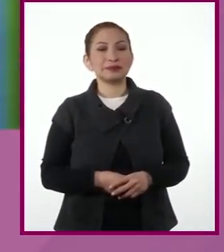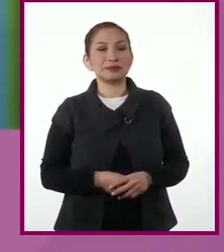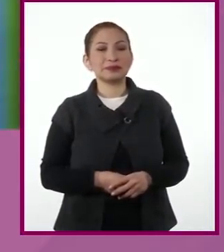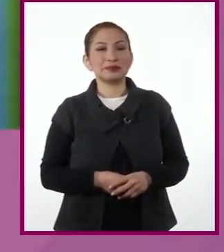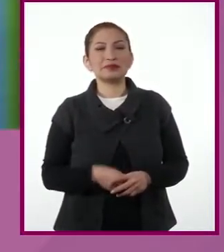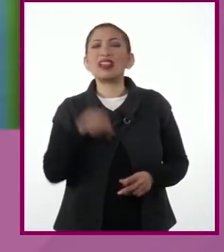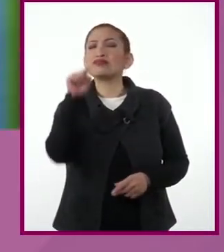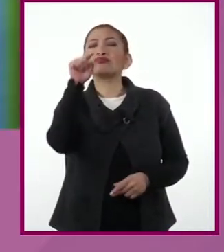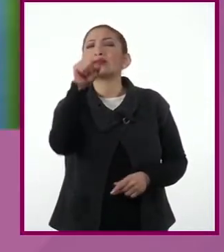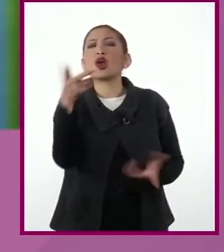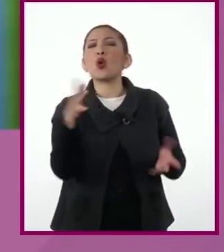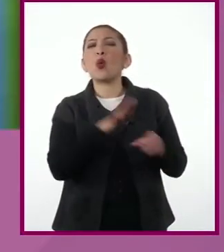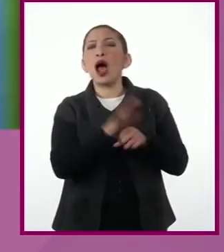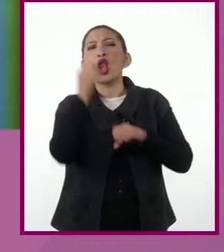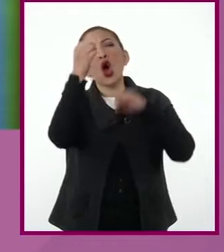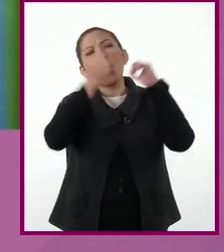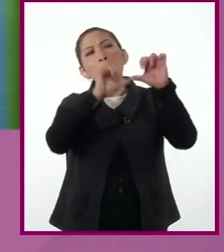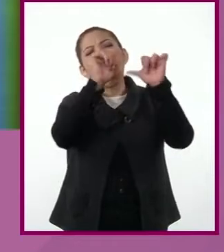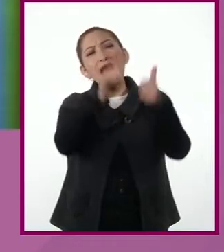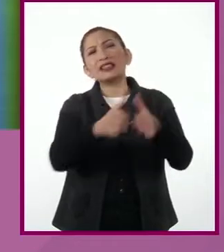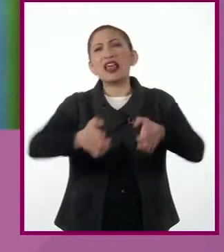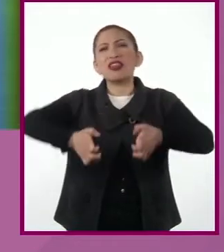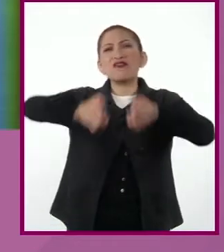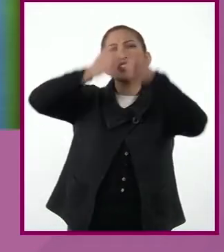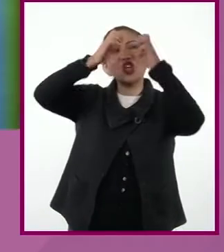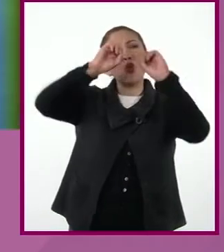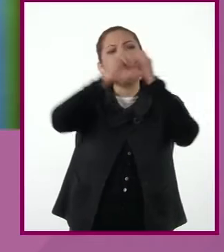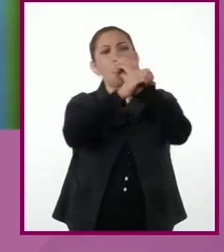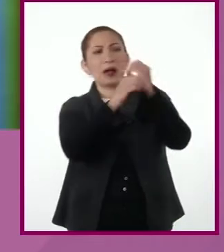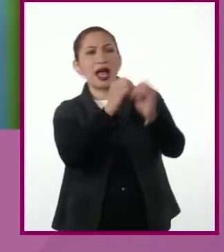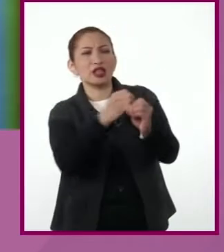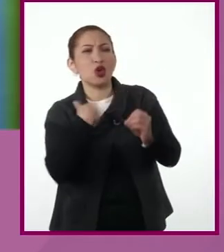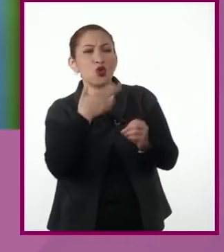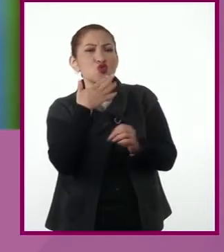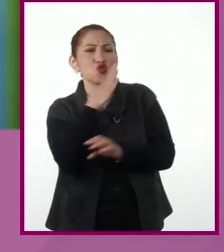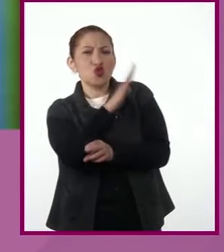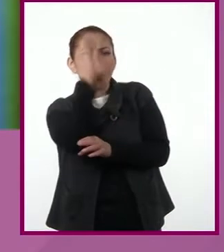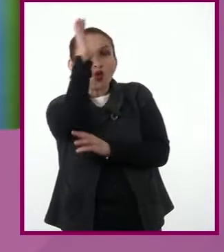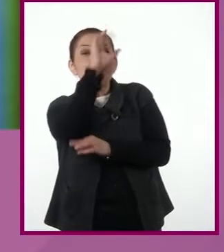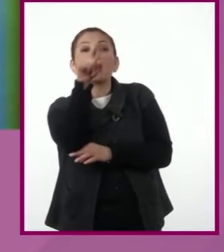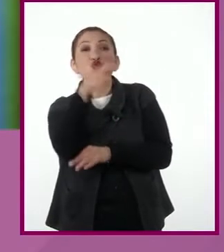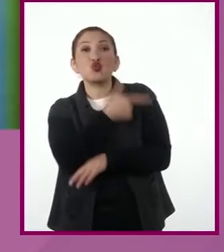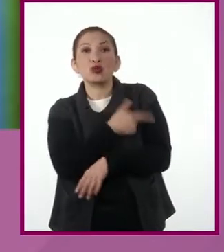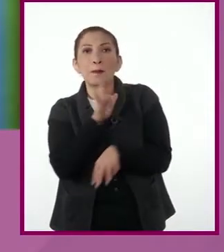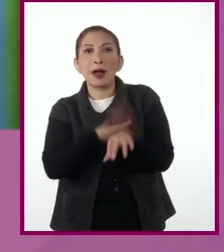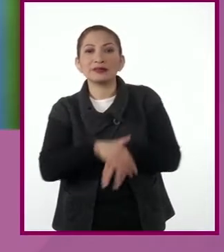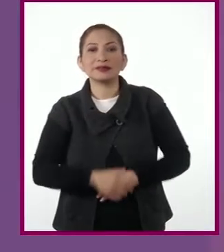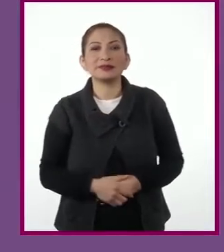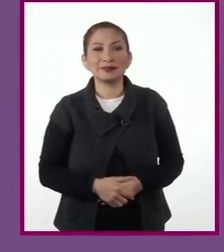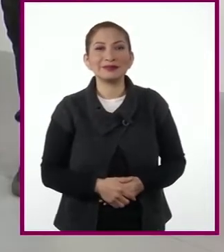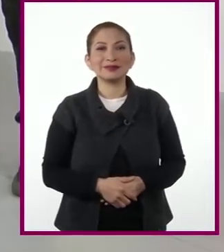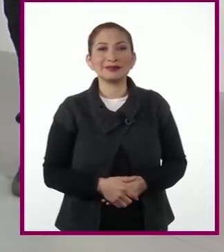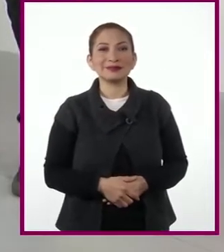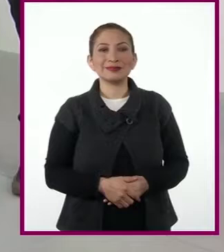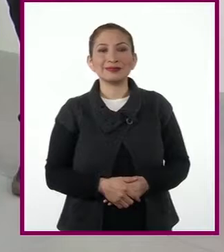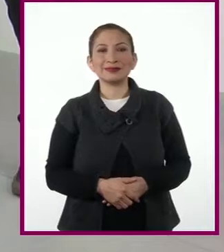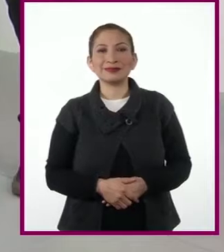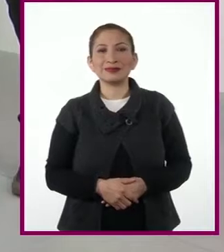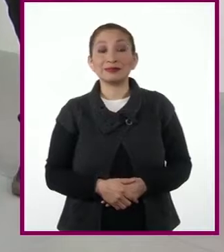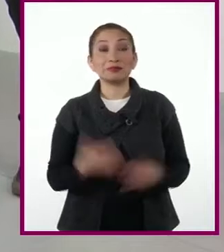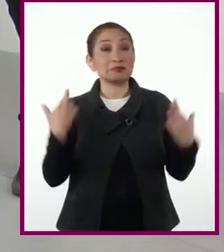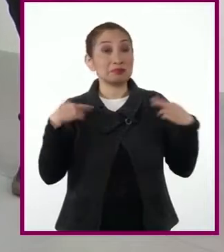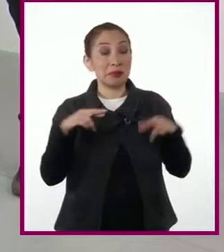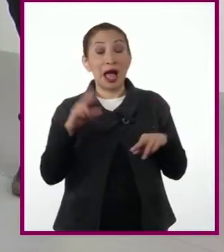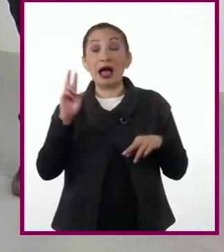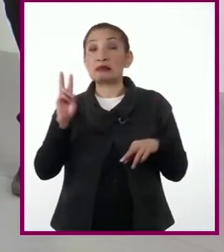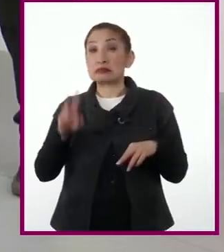¿Y a ti? ¿Qué obras de arte, monumento u objetos de nuestro patrimonio cultural te han gustado más? Pues maestra, de